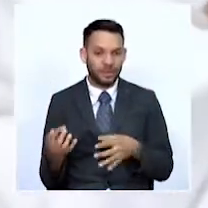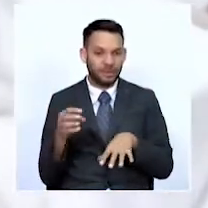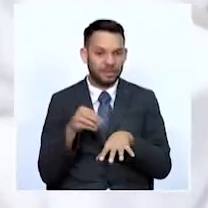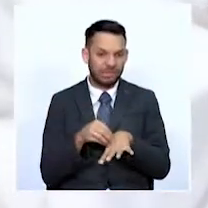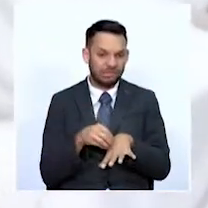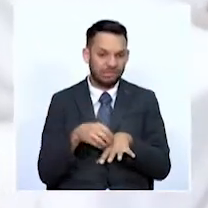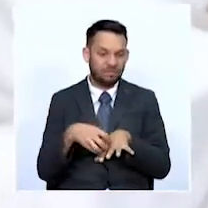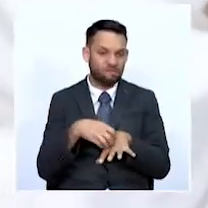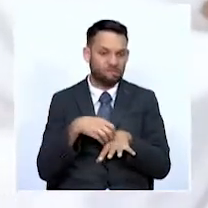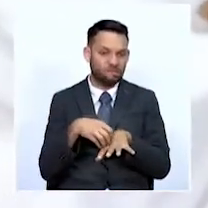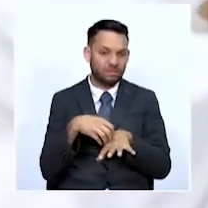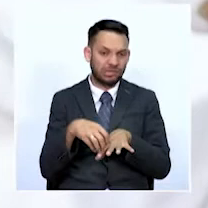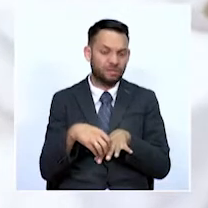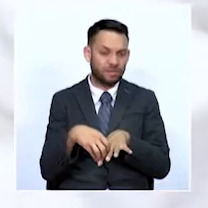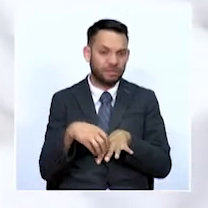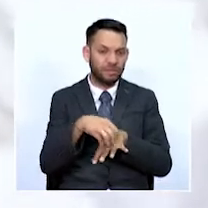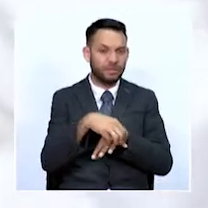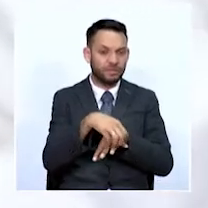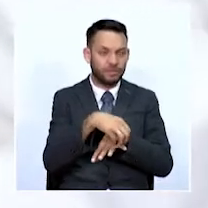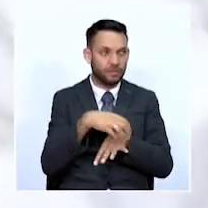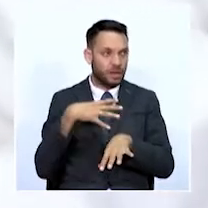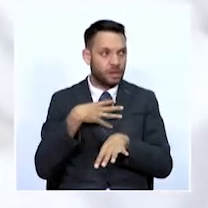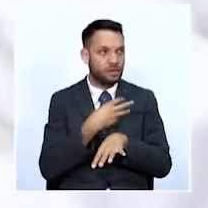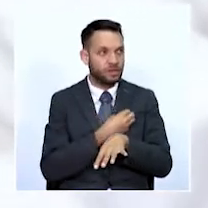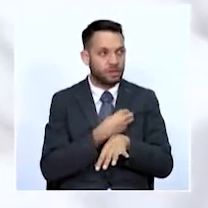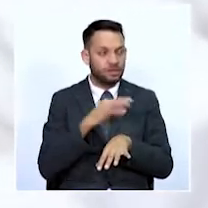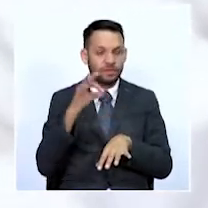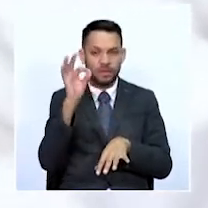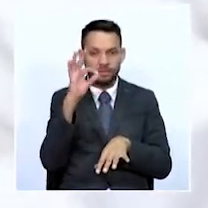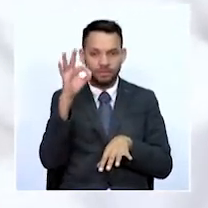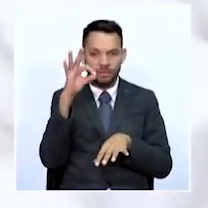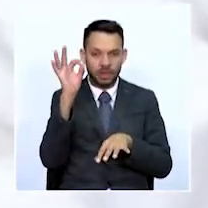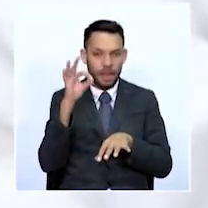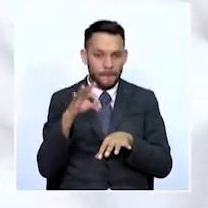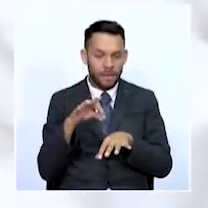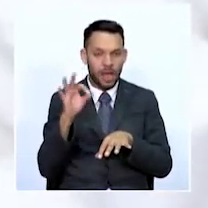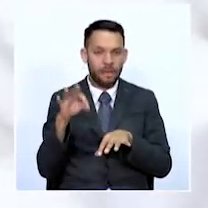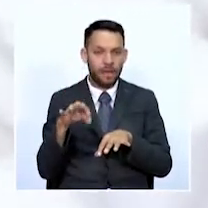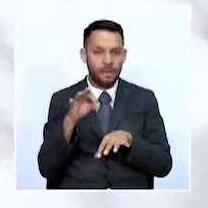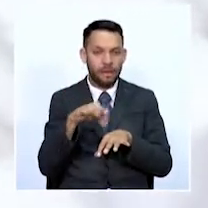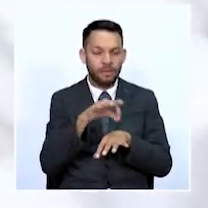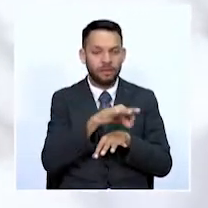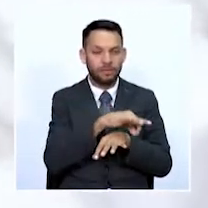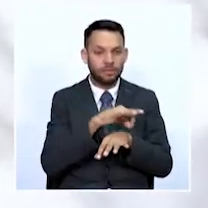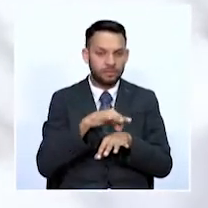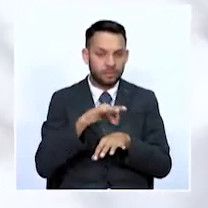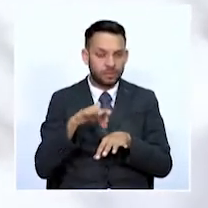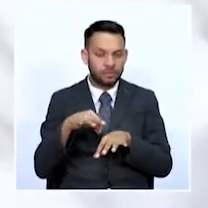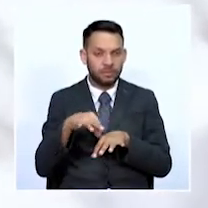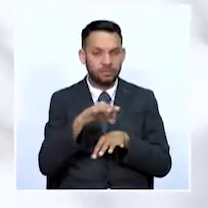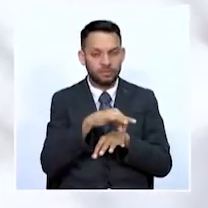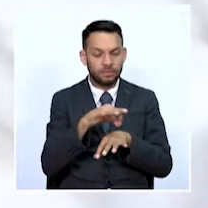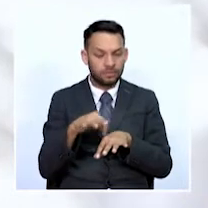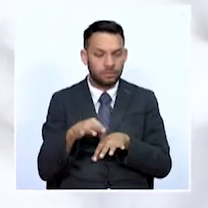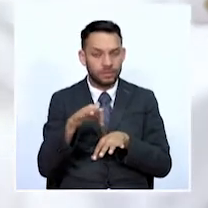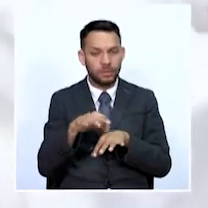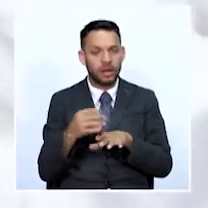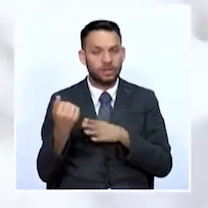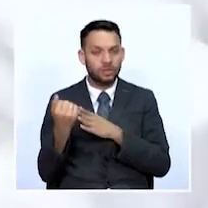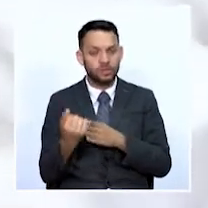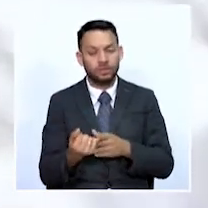deformidad le vamos a hacer terapia neural. Le vamos a colocar en estas